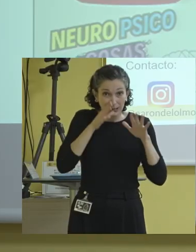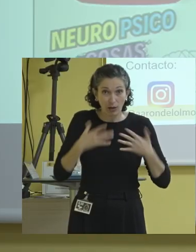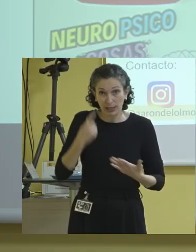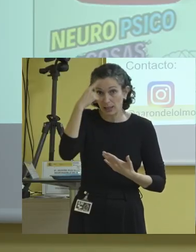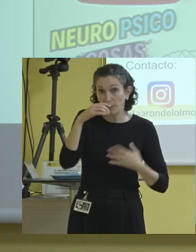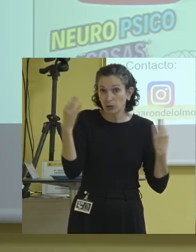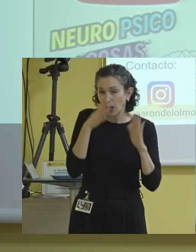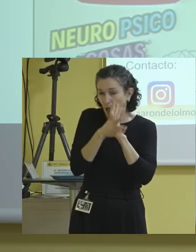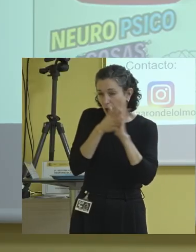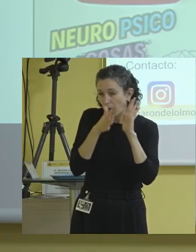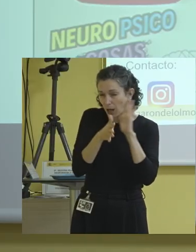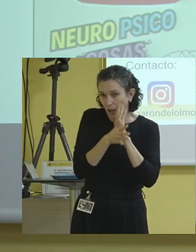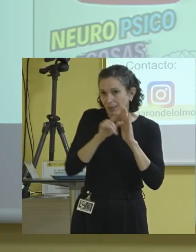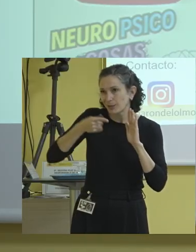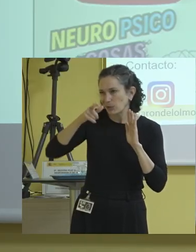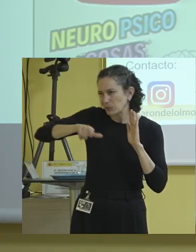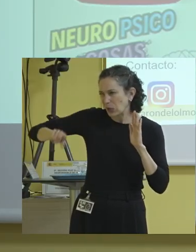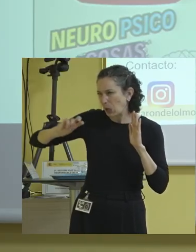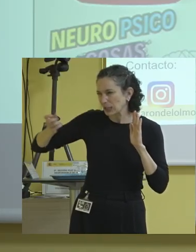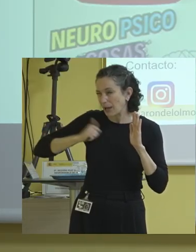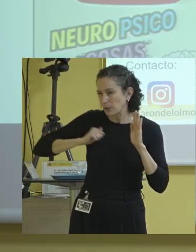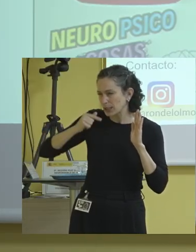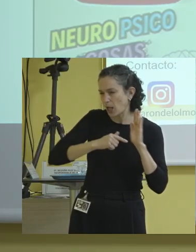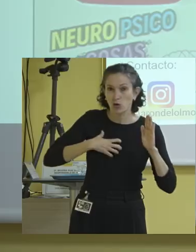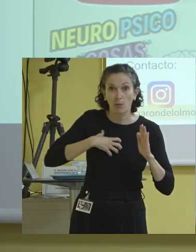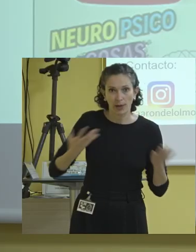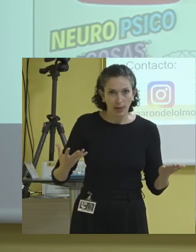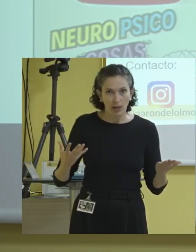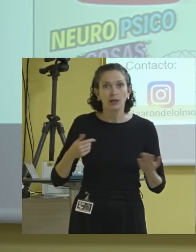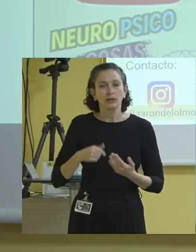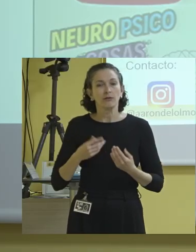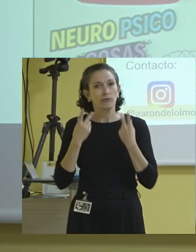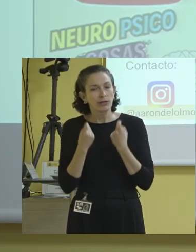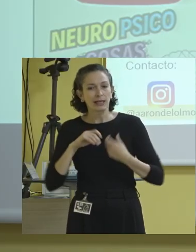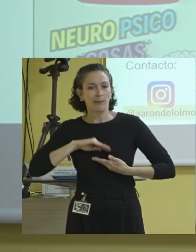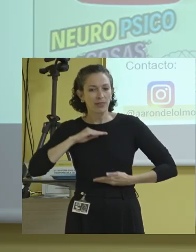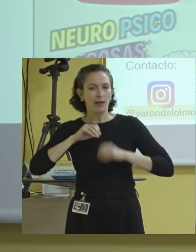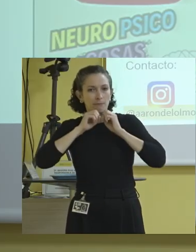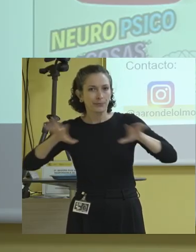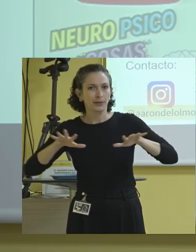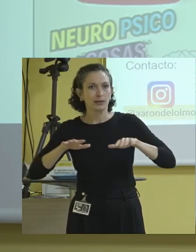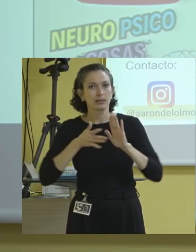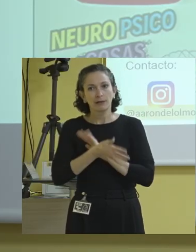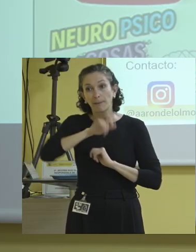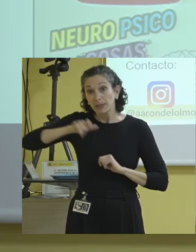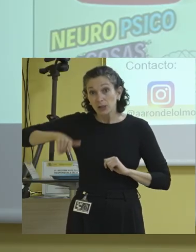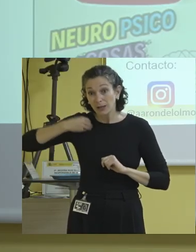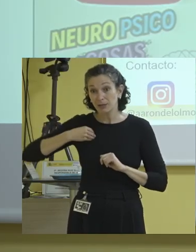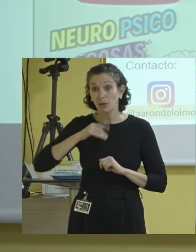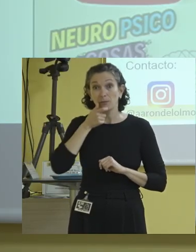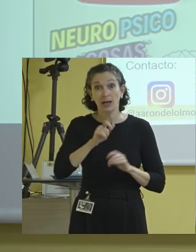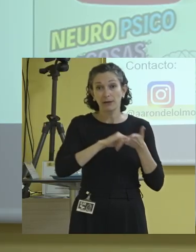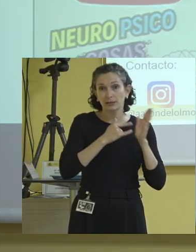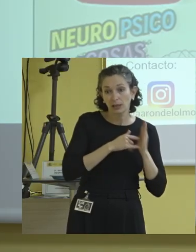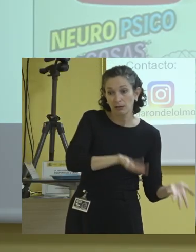puede parapetarse sobre ciertos términos si está bien explicado. Nos falta mucha capacidad divulgativa de gente que sea capaz de llevar los tecnicismos a